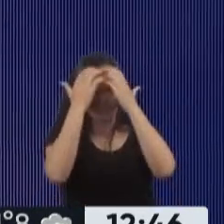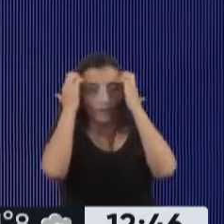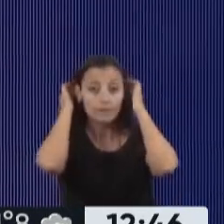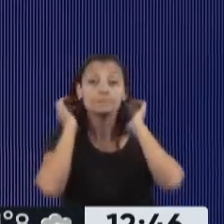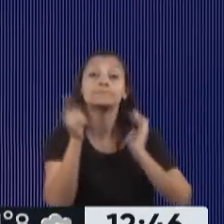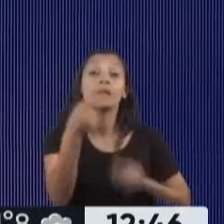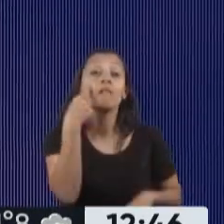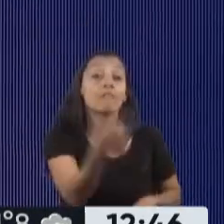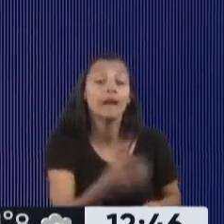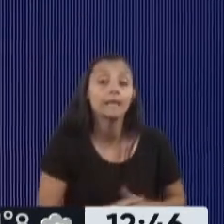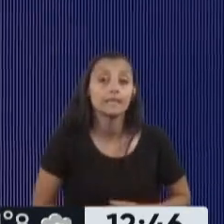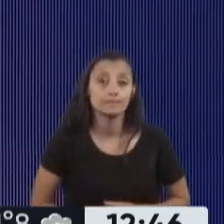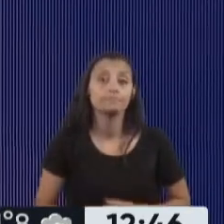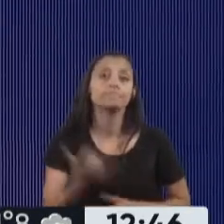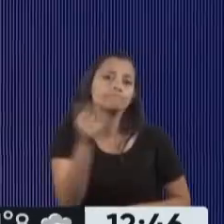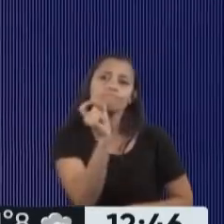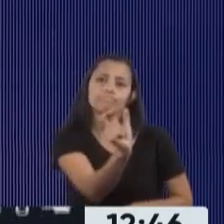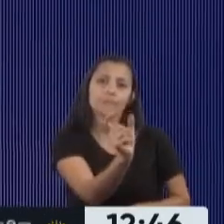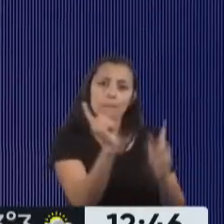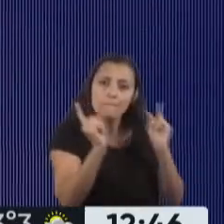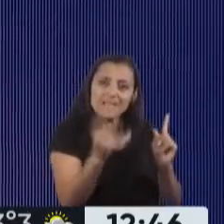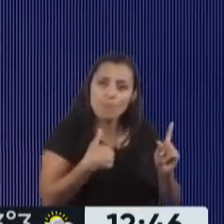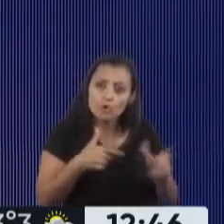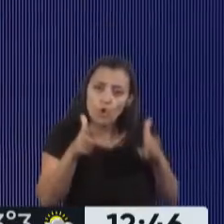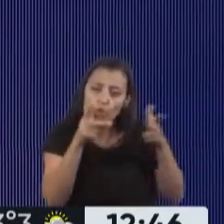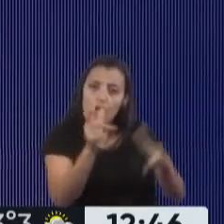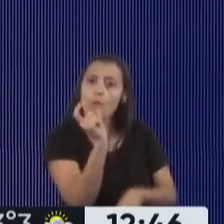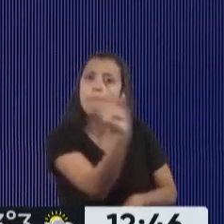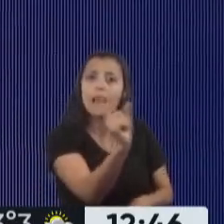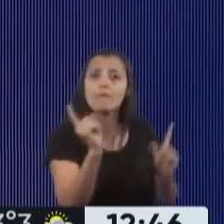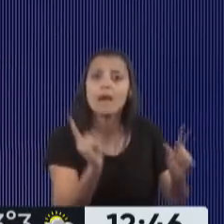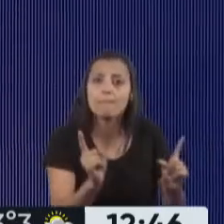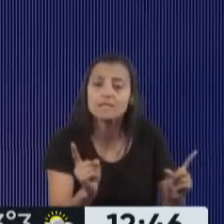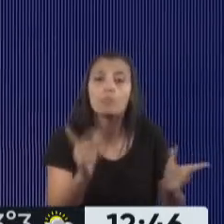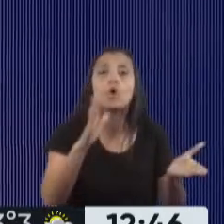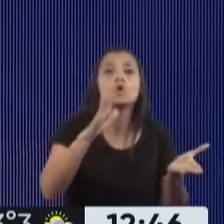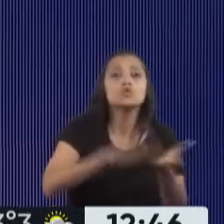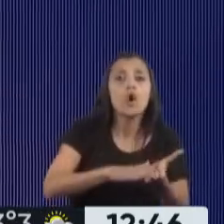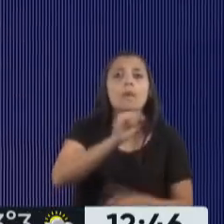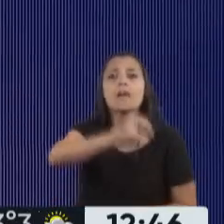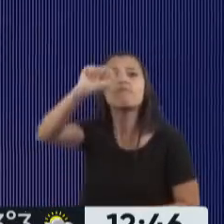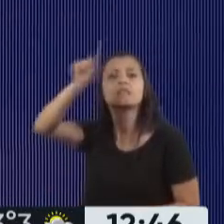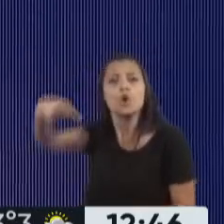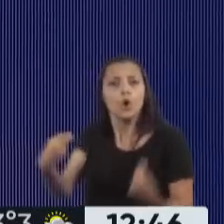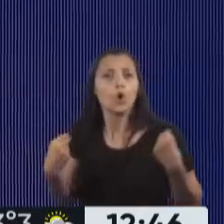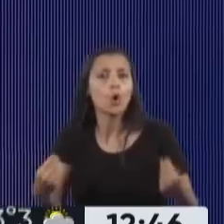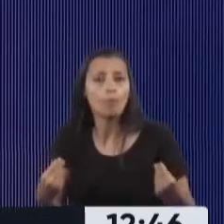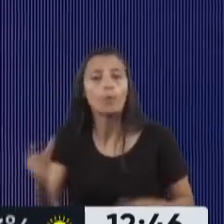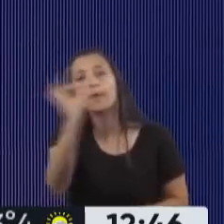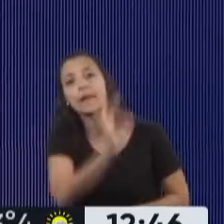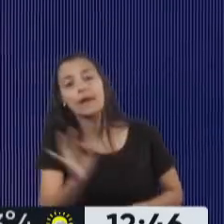Noten que en la propia definición que utilizo sobre el origen de la inflación y